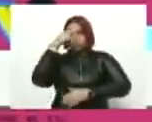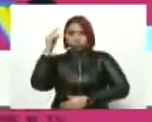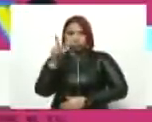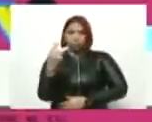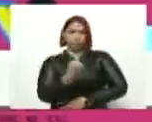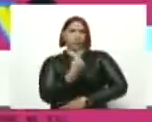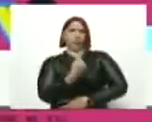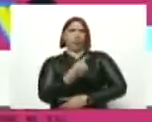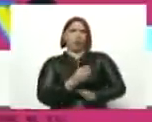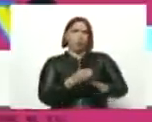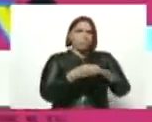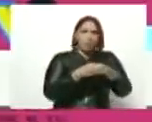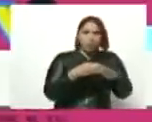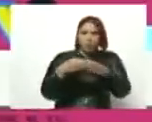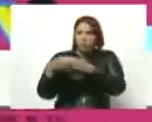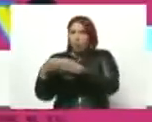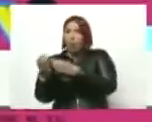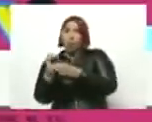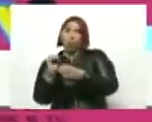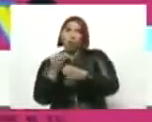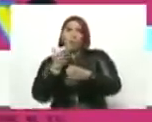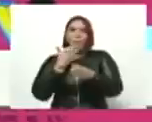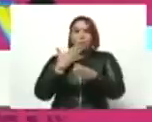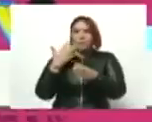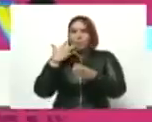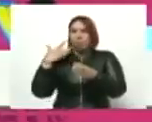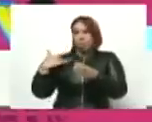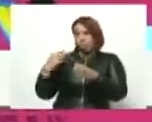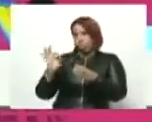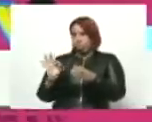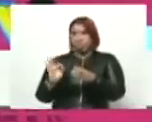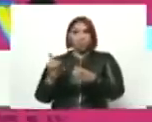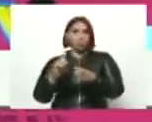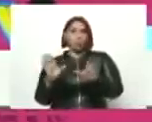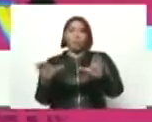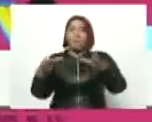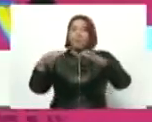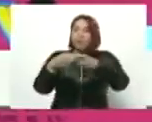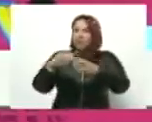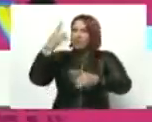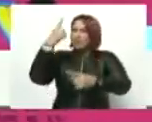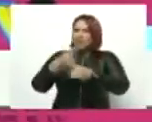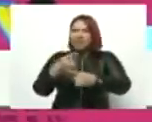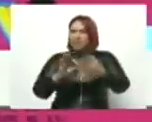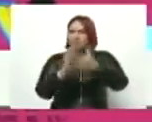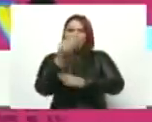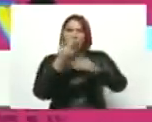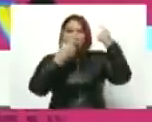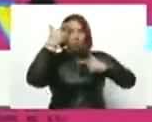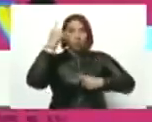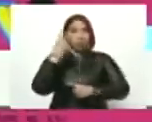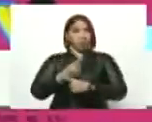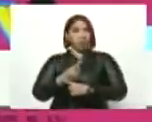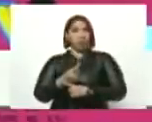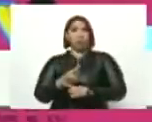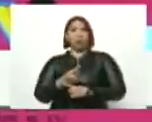partido ni de grupos, ni de tendencias. Este partido es el partido del comandante Hugo Chávez, el partido del pueblo